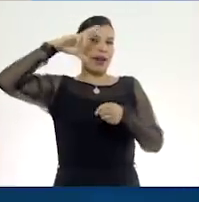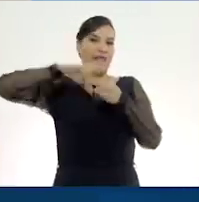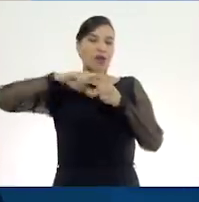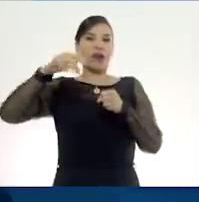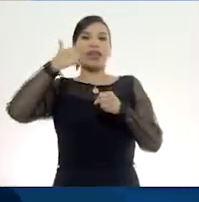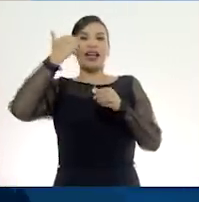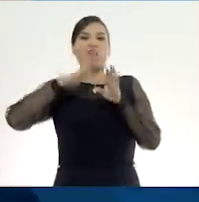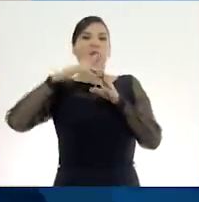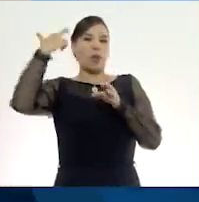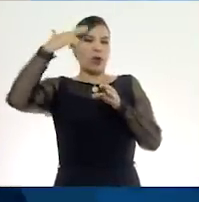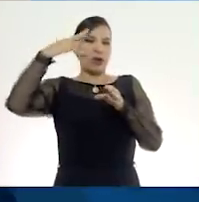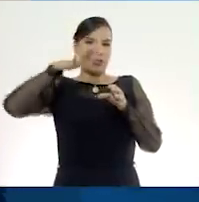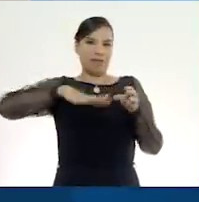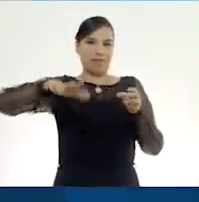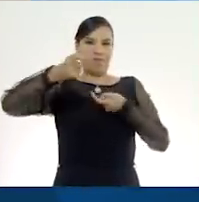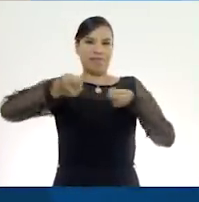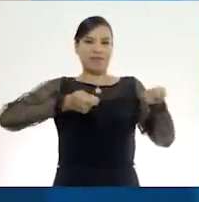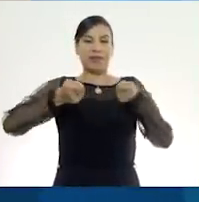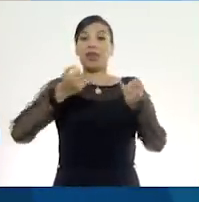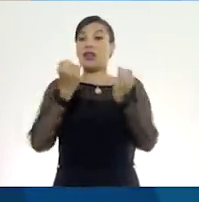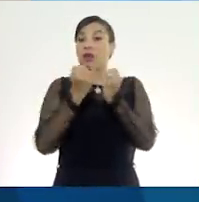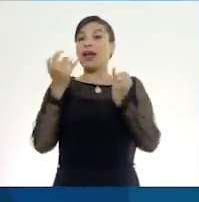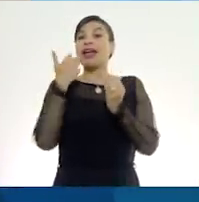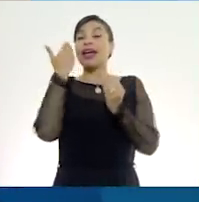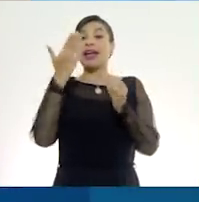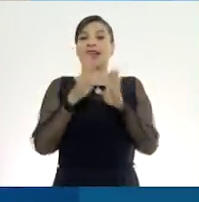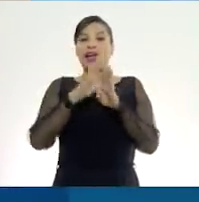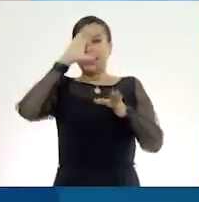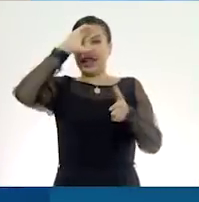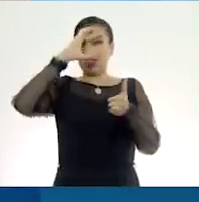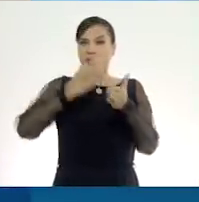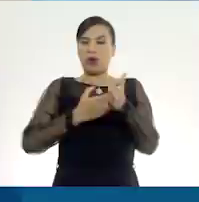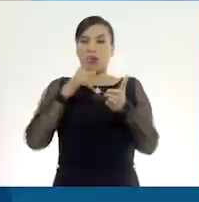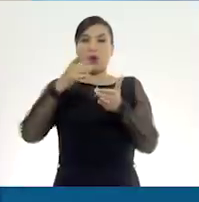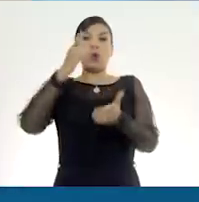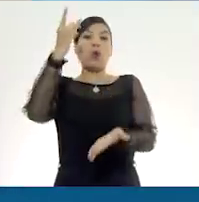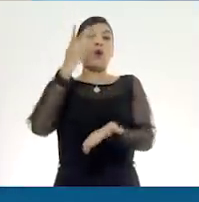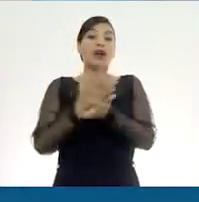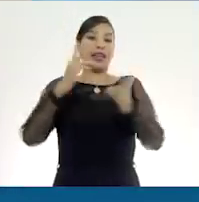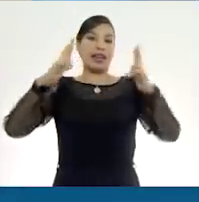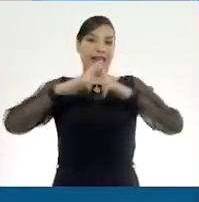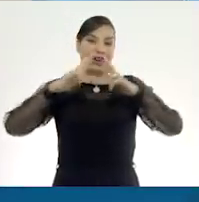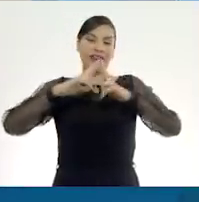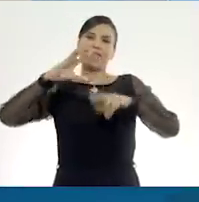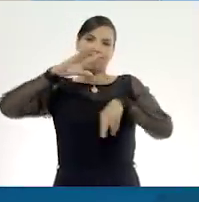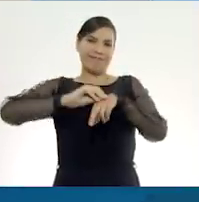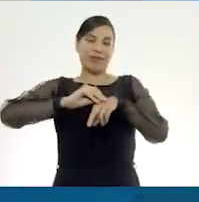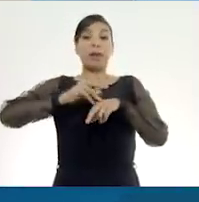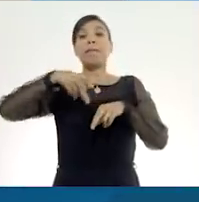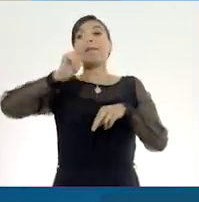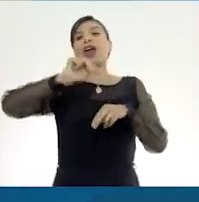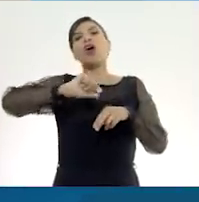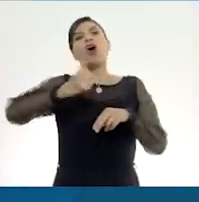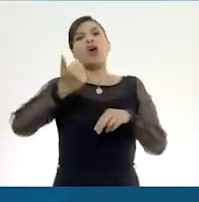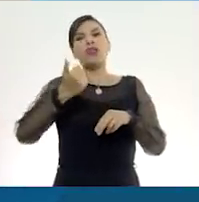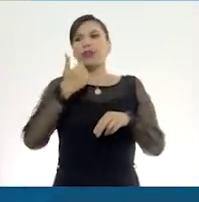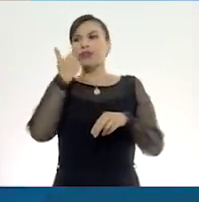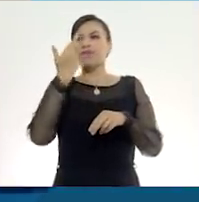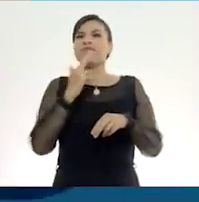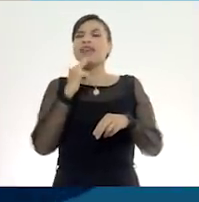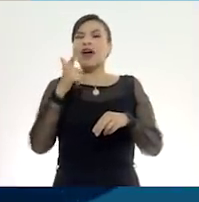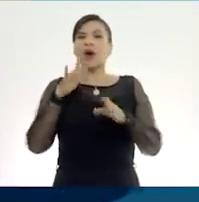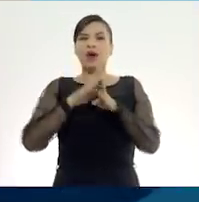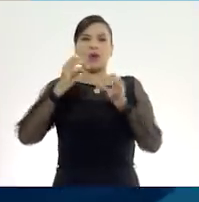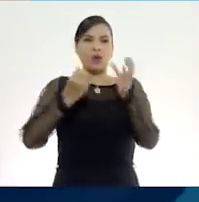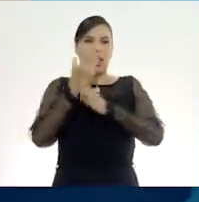una monarquía. Por cierto, también querían que el catolicismo fuera la única religión permitida, mientras que otros preferían que la